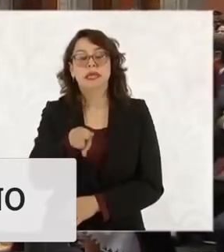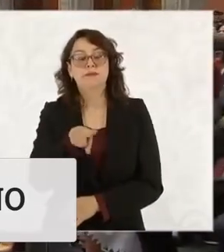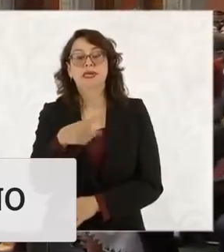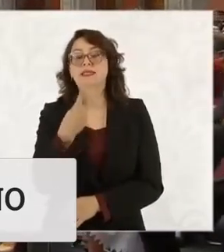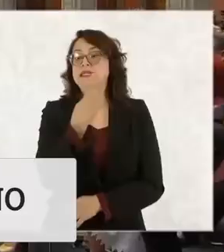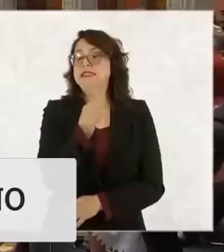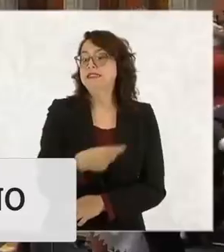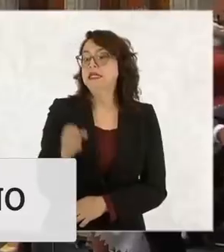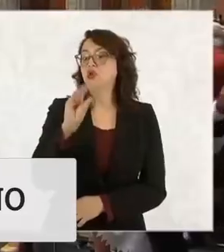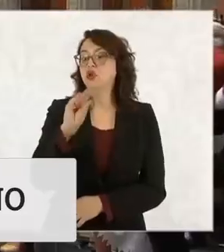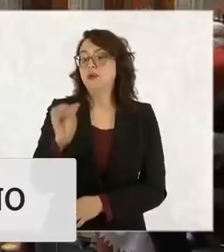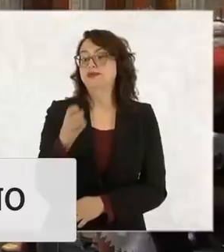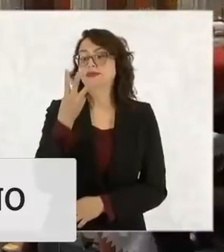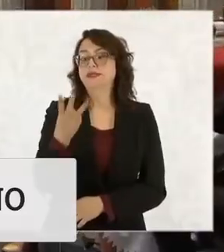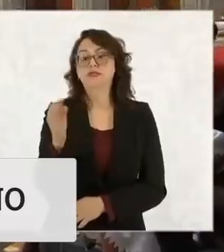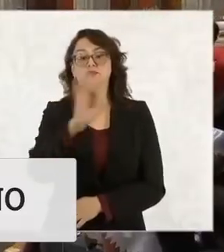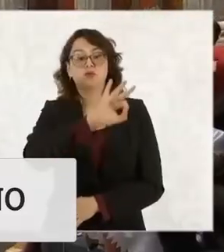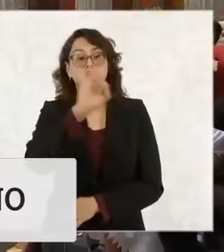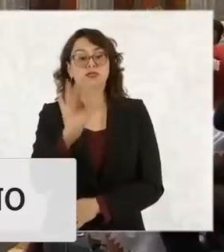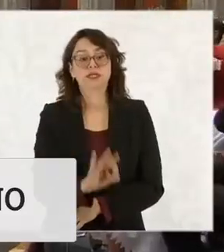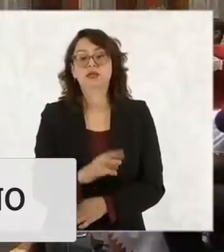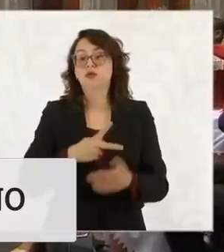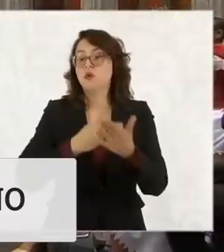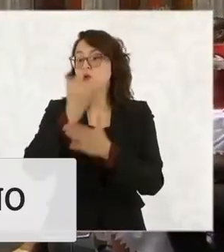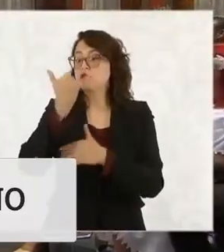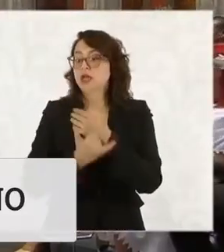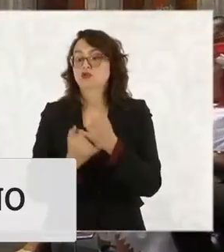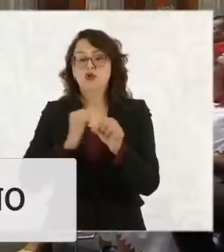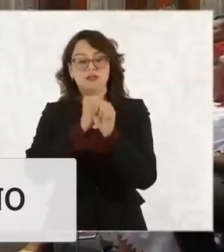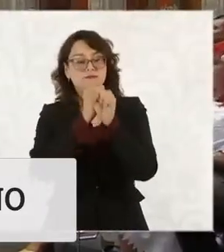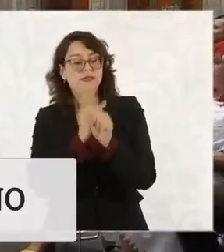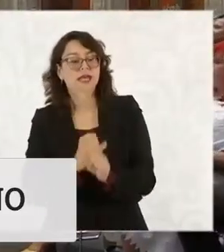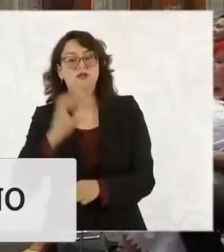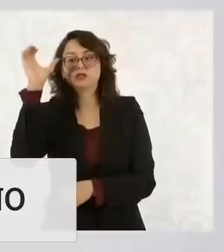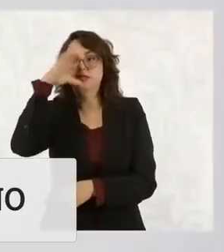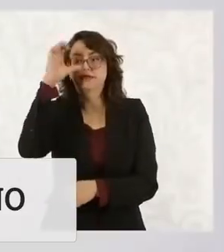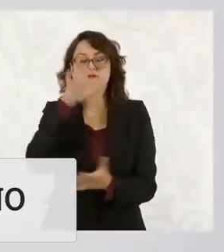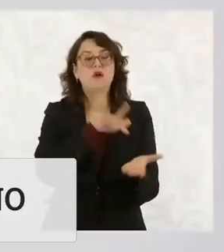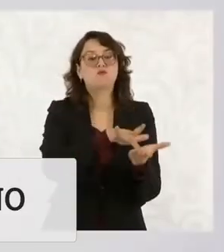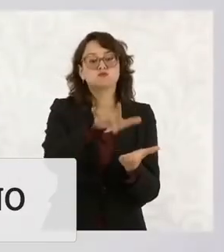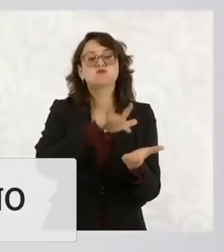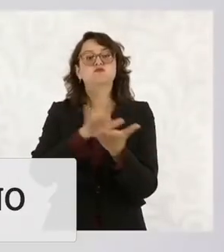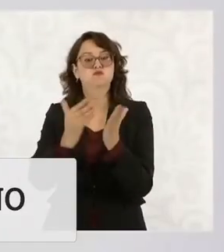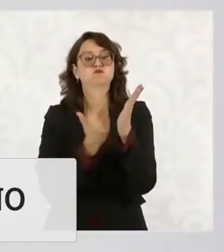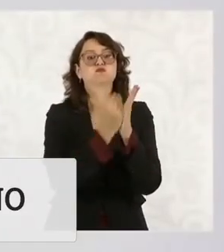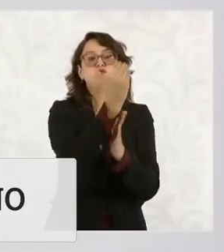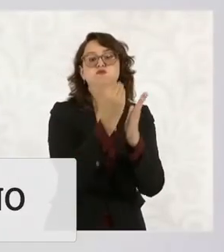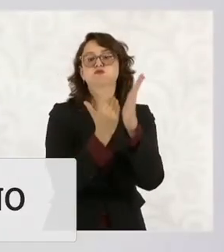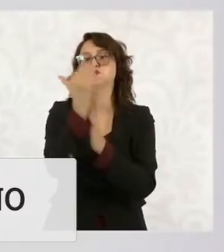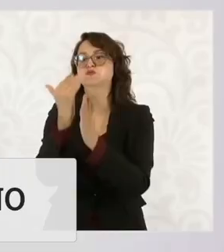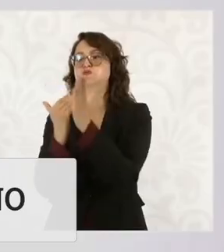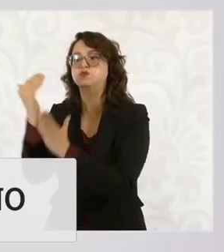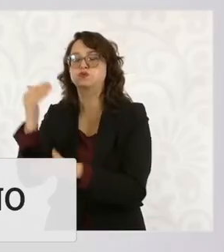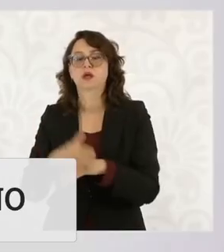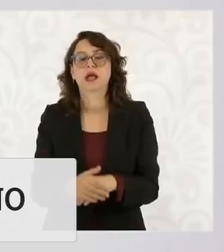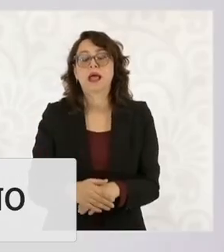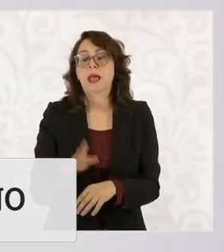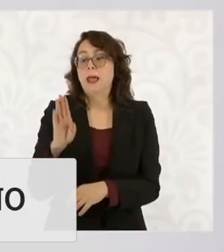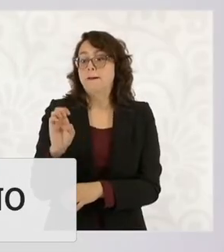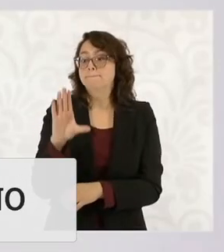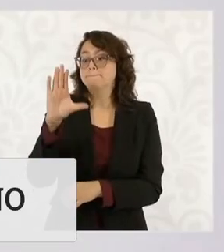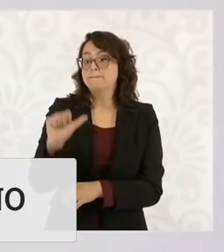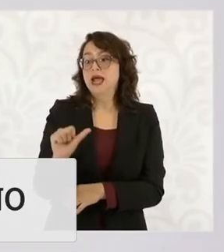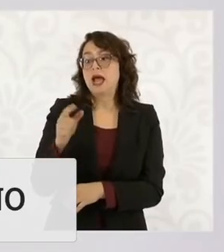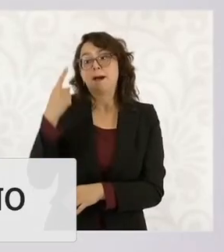en 193% los apoyos a proyectos de investigación científica, en 70% las becas